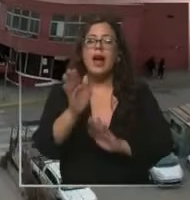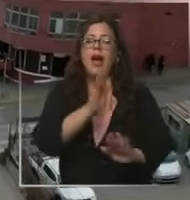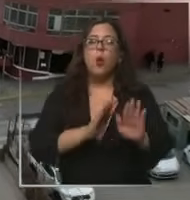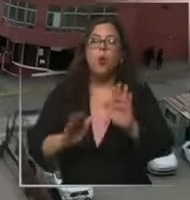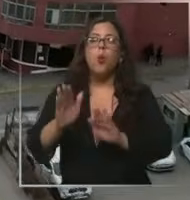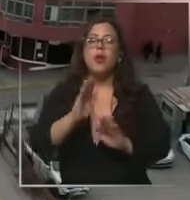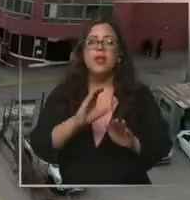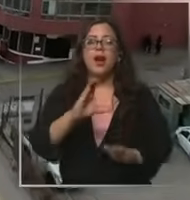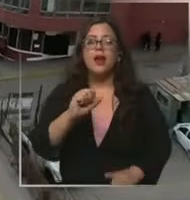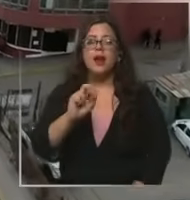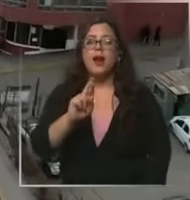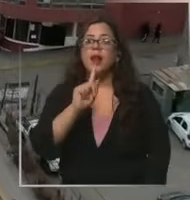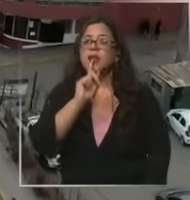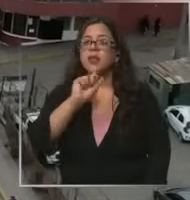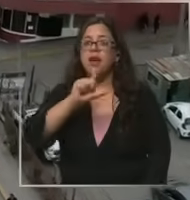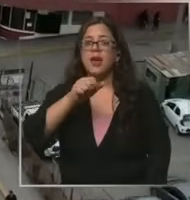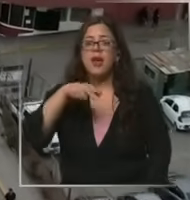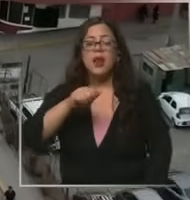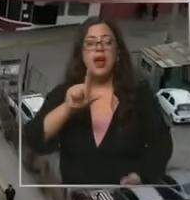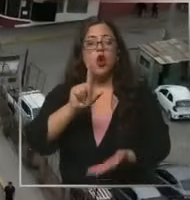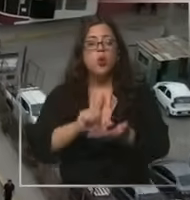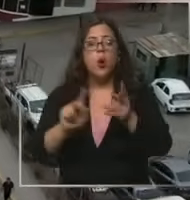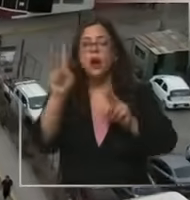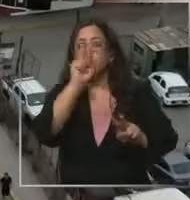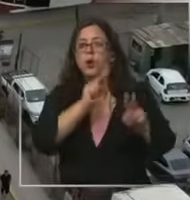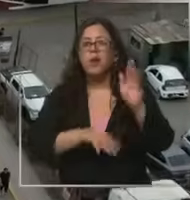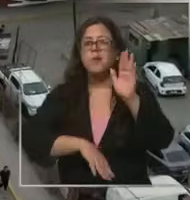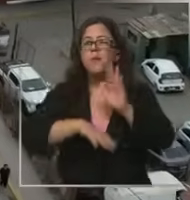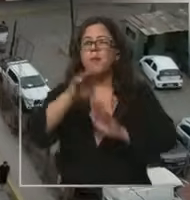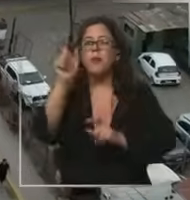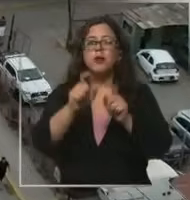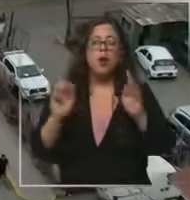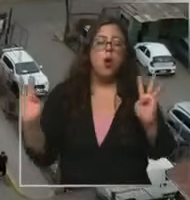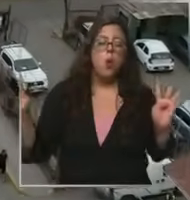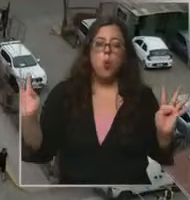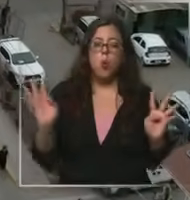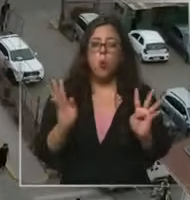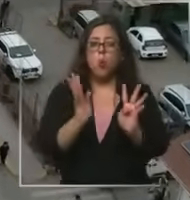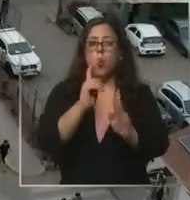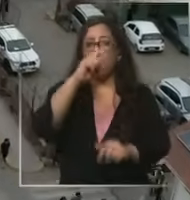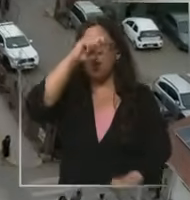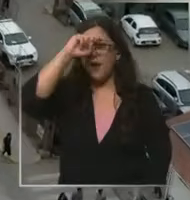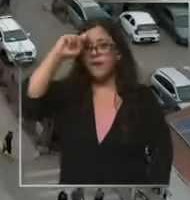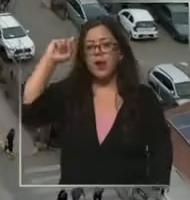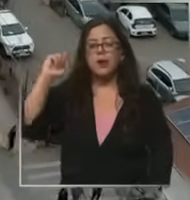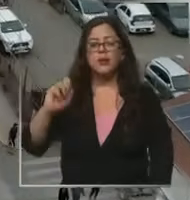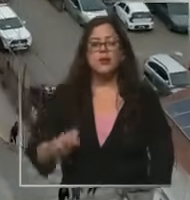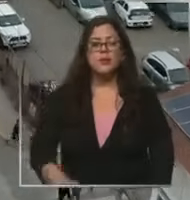Cartagena, uno de los lugares turísticos más visitados durante el verano.